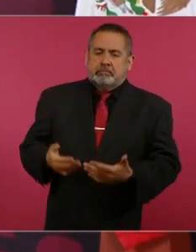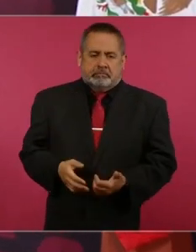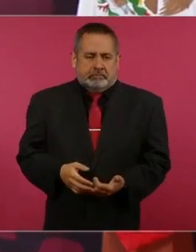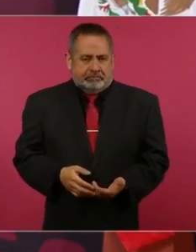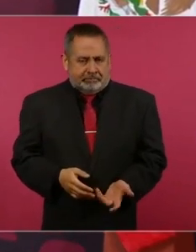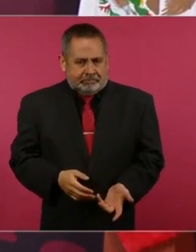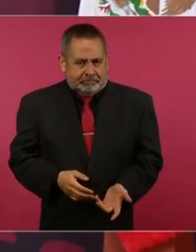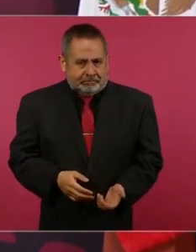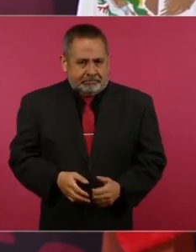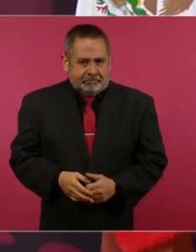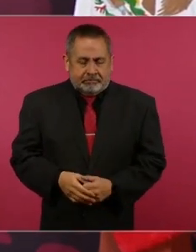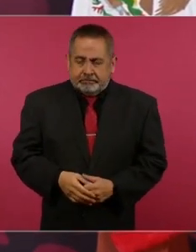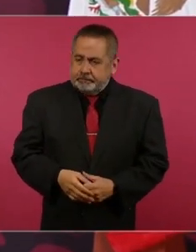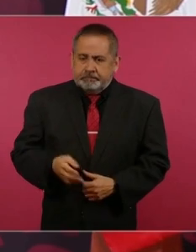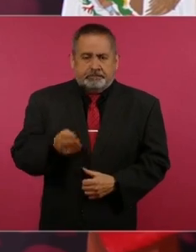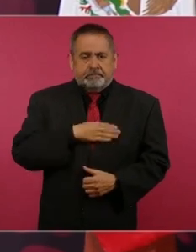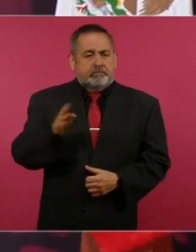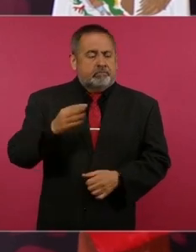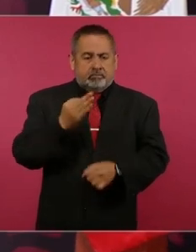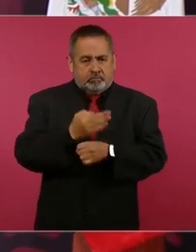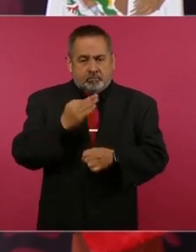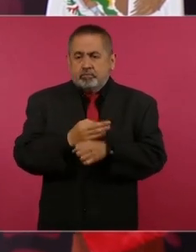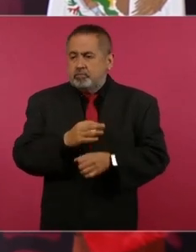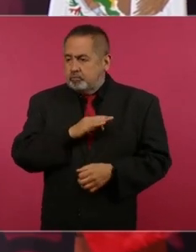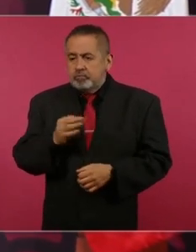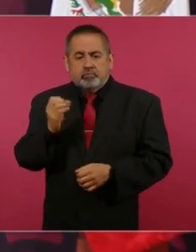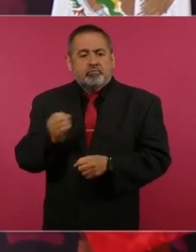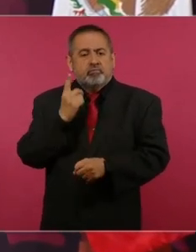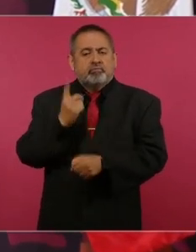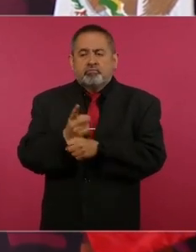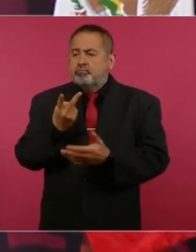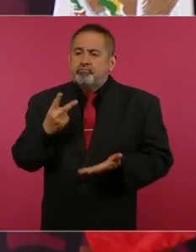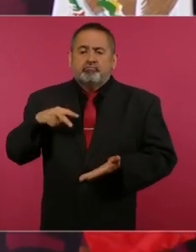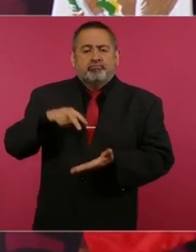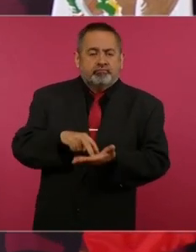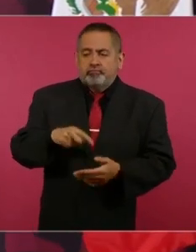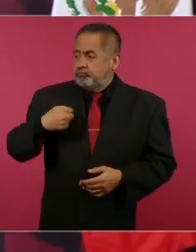por eso, qué bueno que tenemos la posibilidad